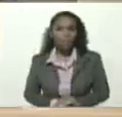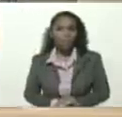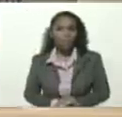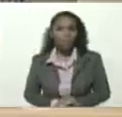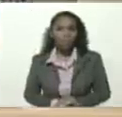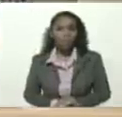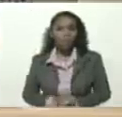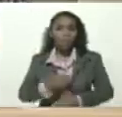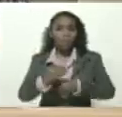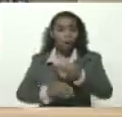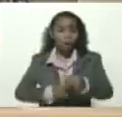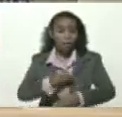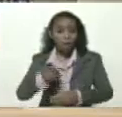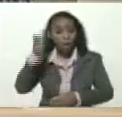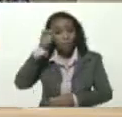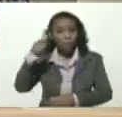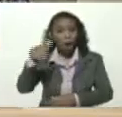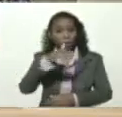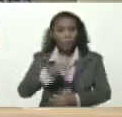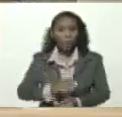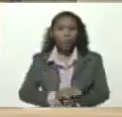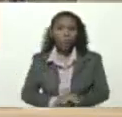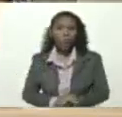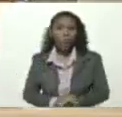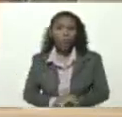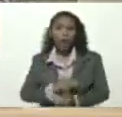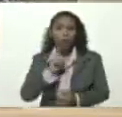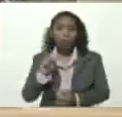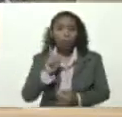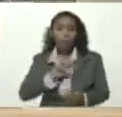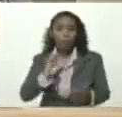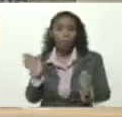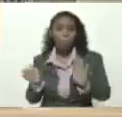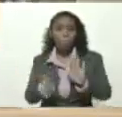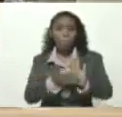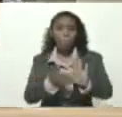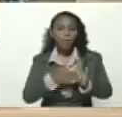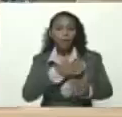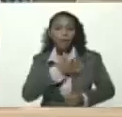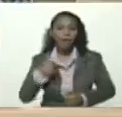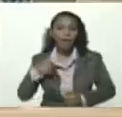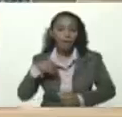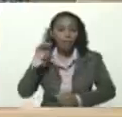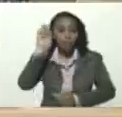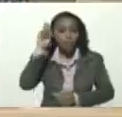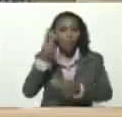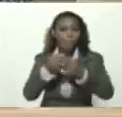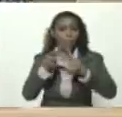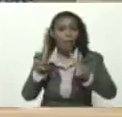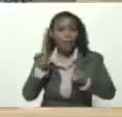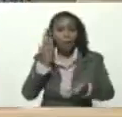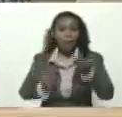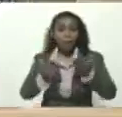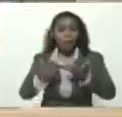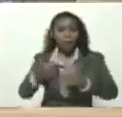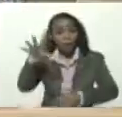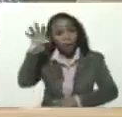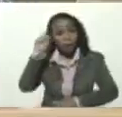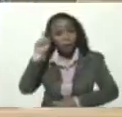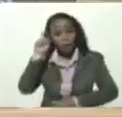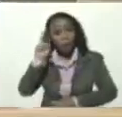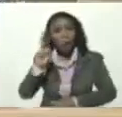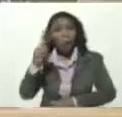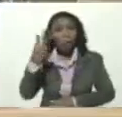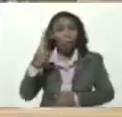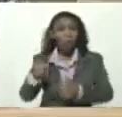ferviente de la población por su adhesión a la paz, a la estabilidad y al entendimiento. Una primera cosa